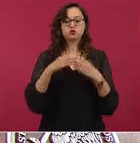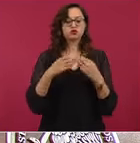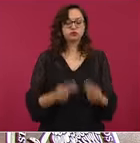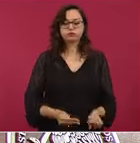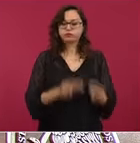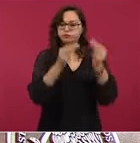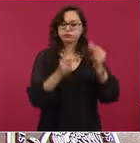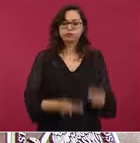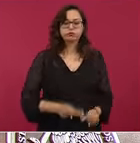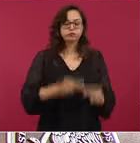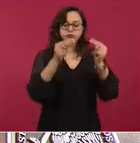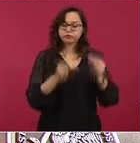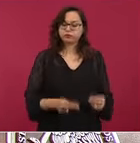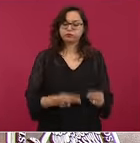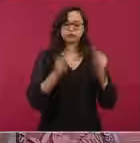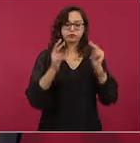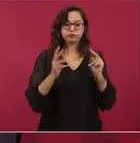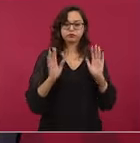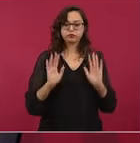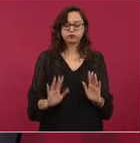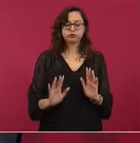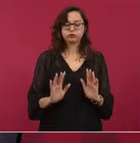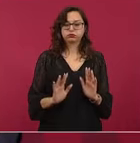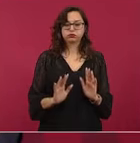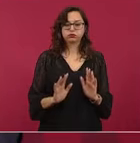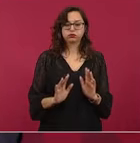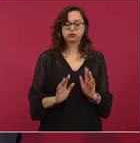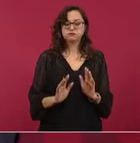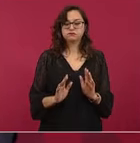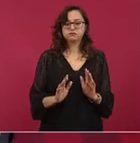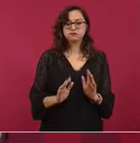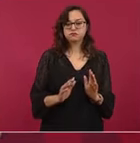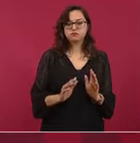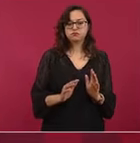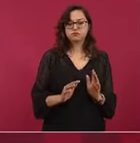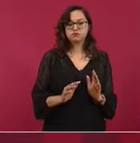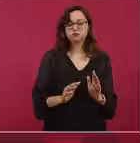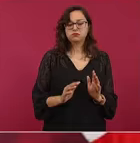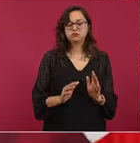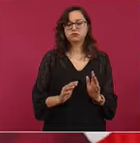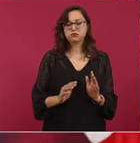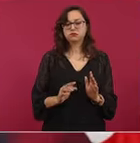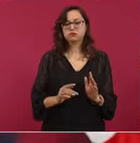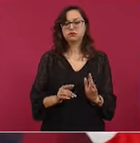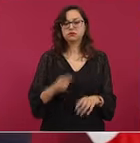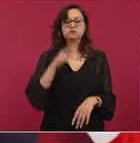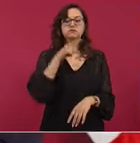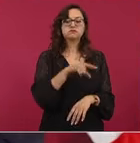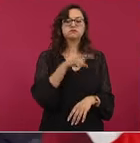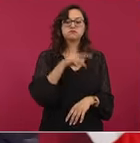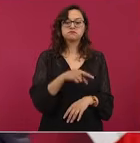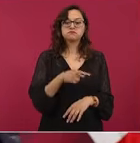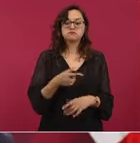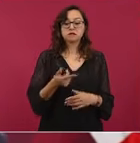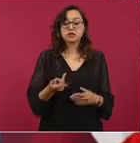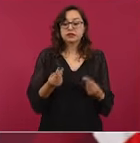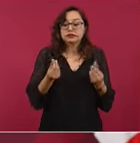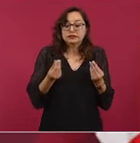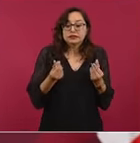negocios, como le llaman en el argot de la delincuencia de cuello blanco,